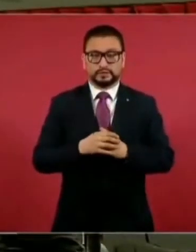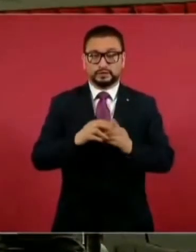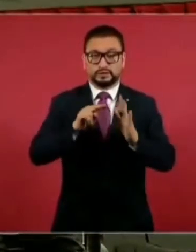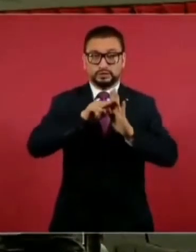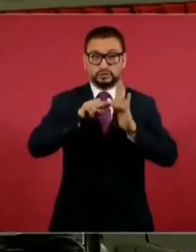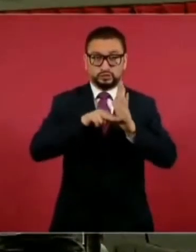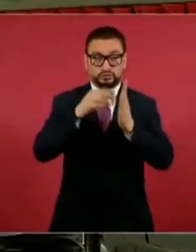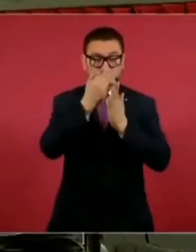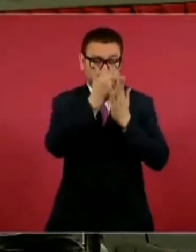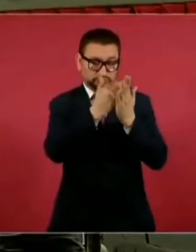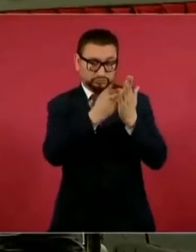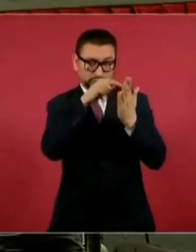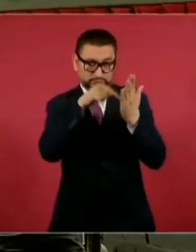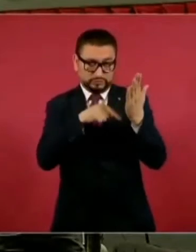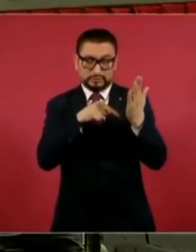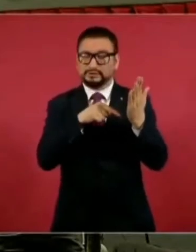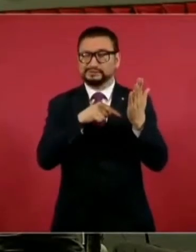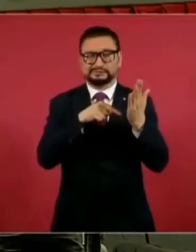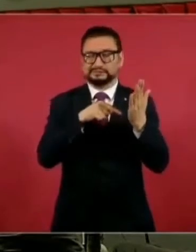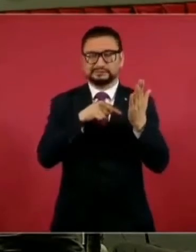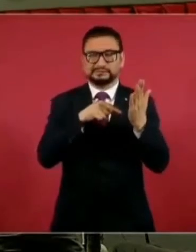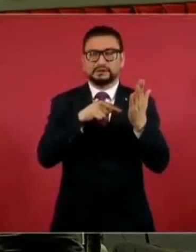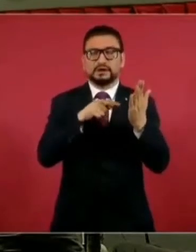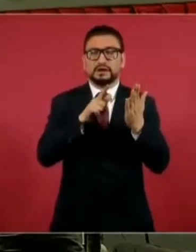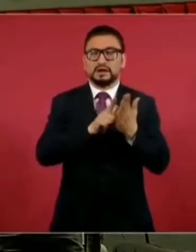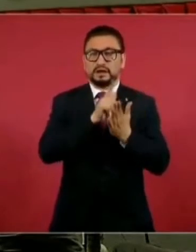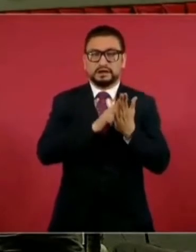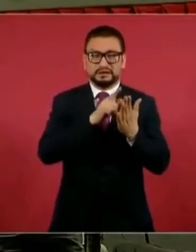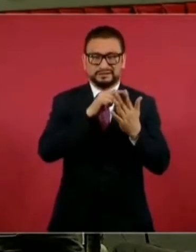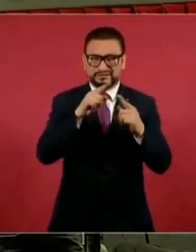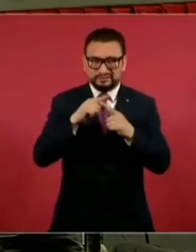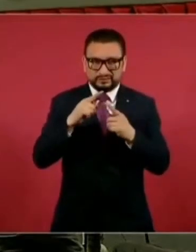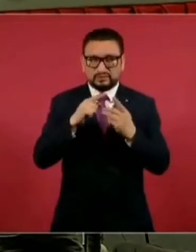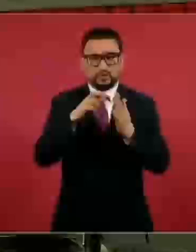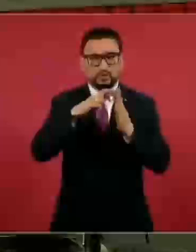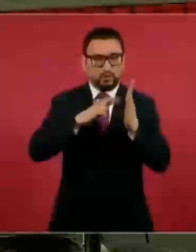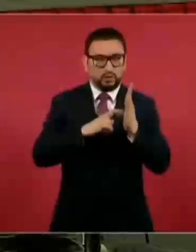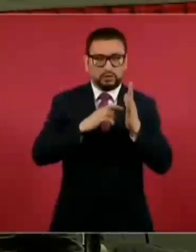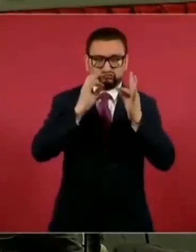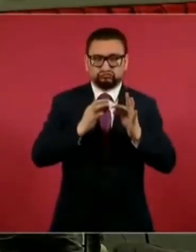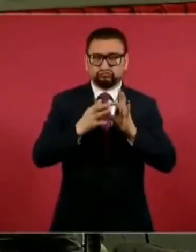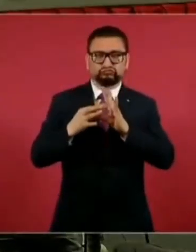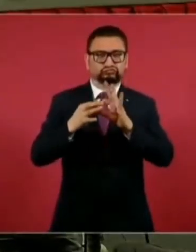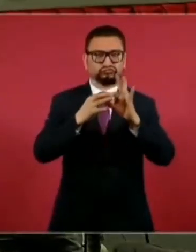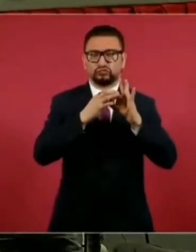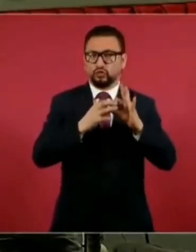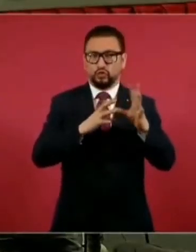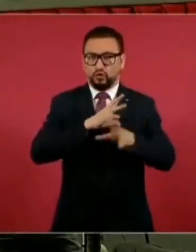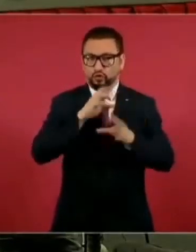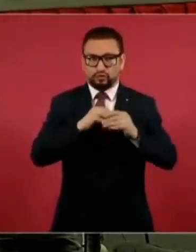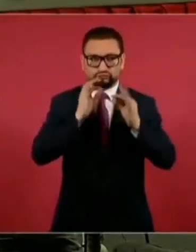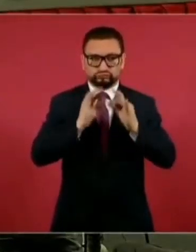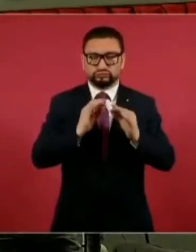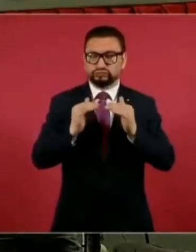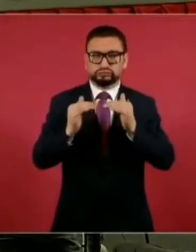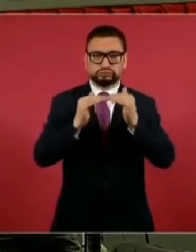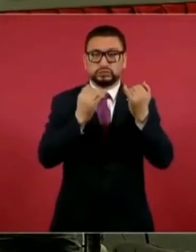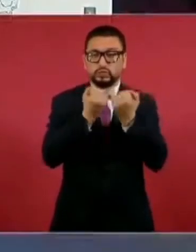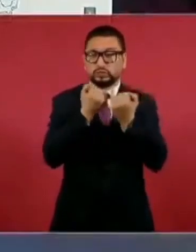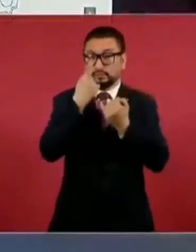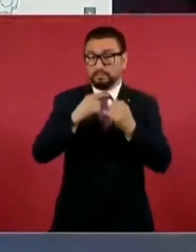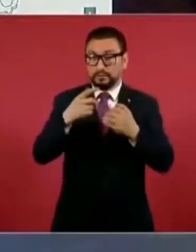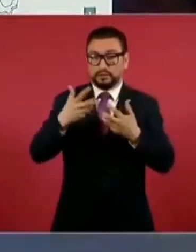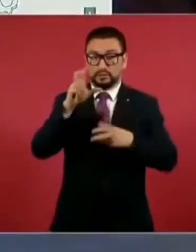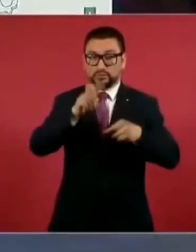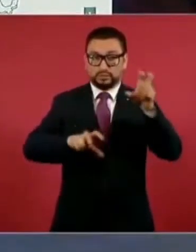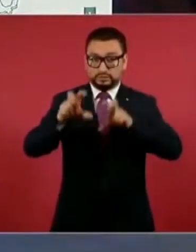normativo es desfavorable, no presenta reglas homogéneas ni criterios similares para la